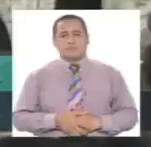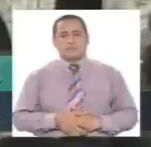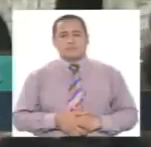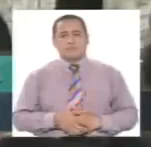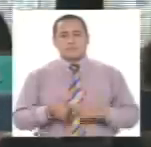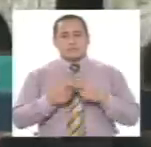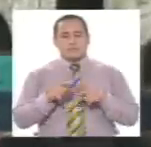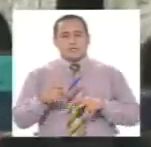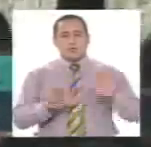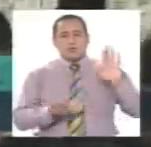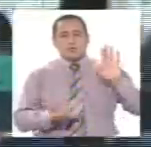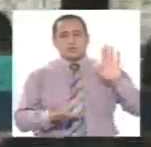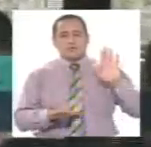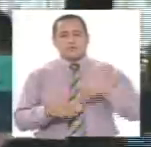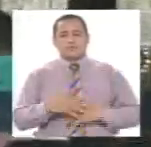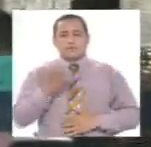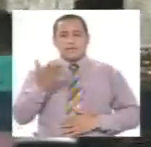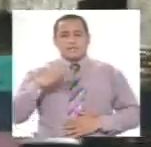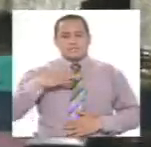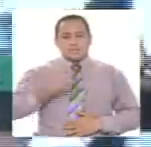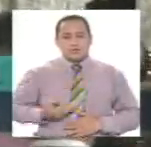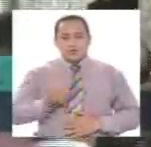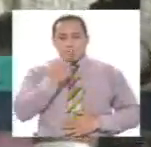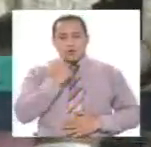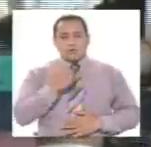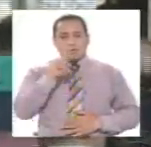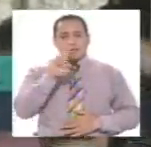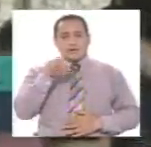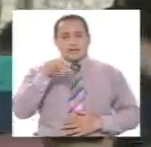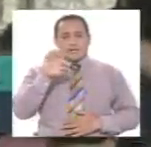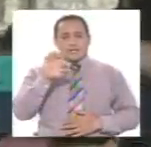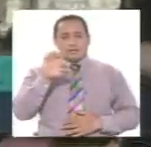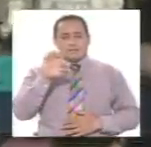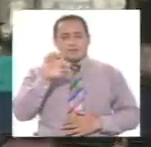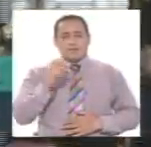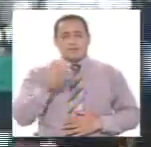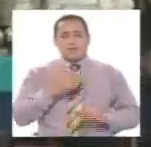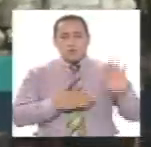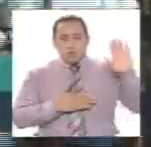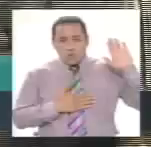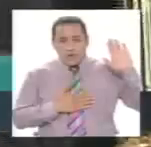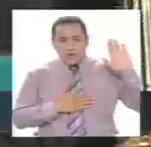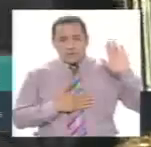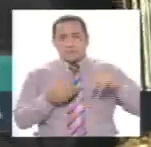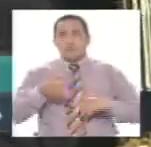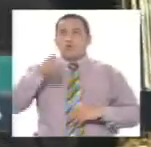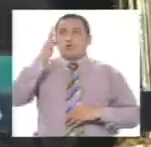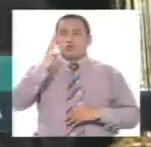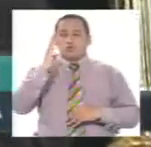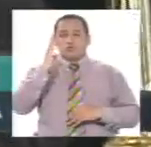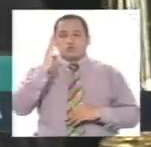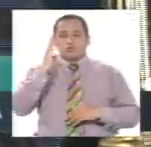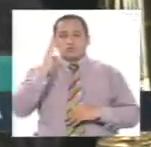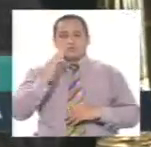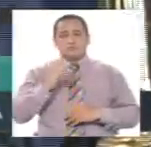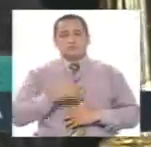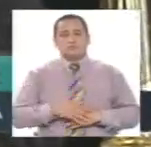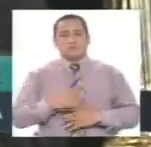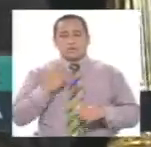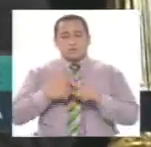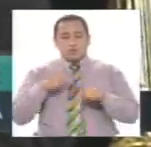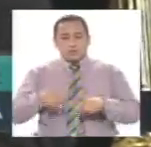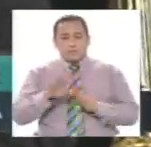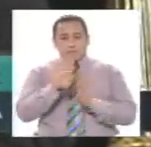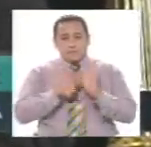Se va a proceder a la juramentación. Señor René Cornejo Díaz, juráis por Dios y